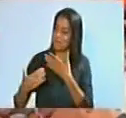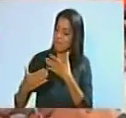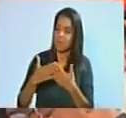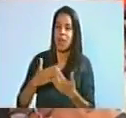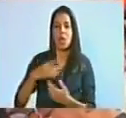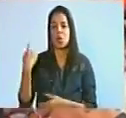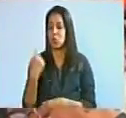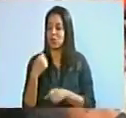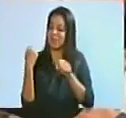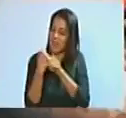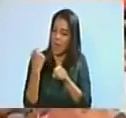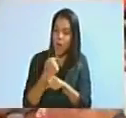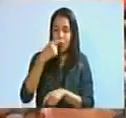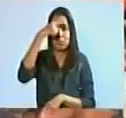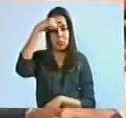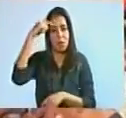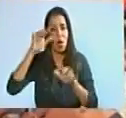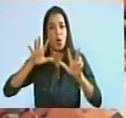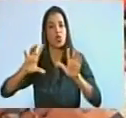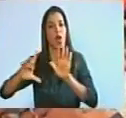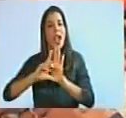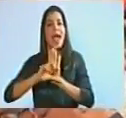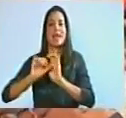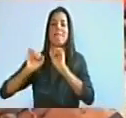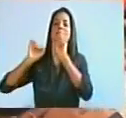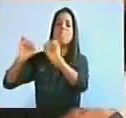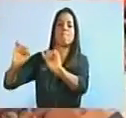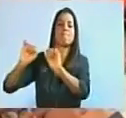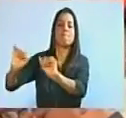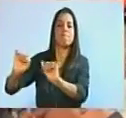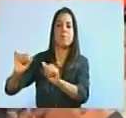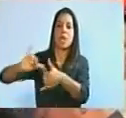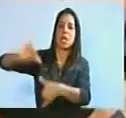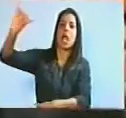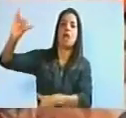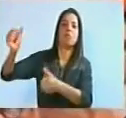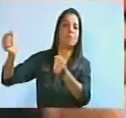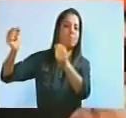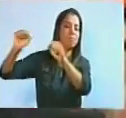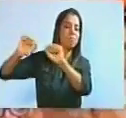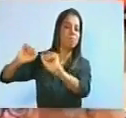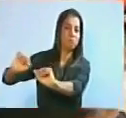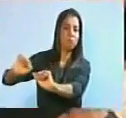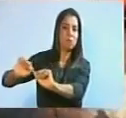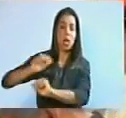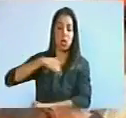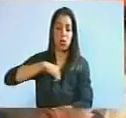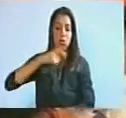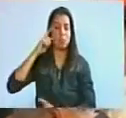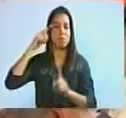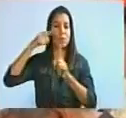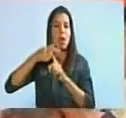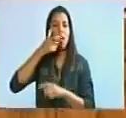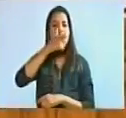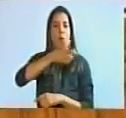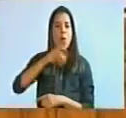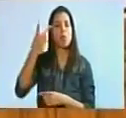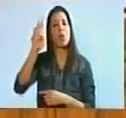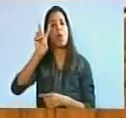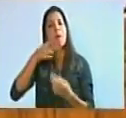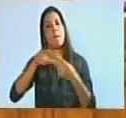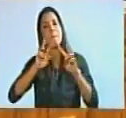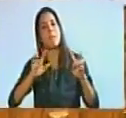las 8 leyes nosotros lograremos combatir esta guerra económica y le daremos nosotros la paz, la tranquilidad, la transparencia que necesita el